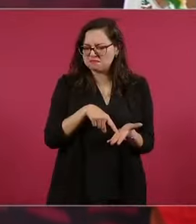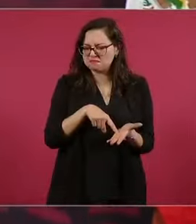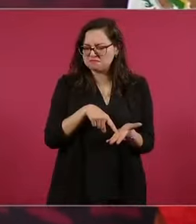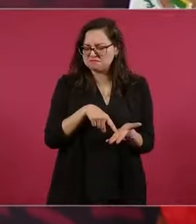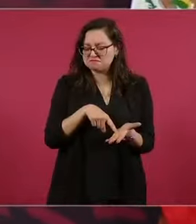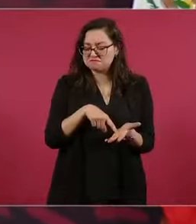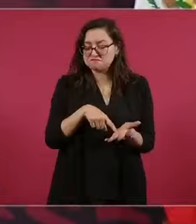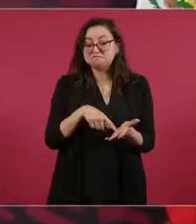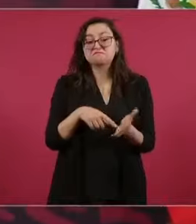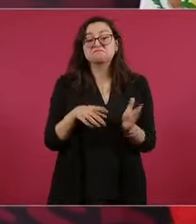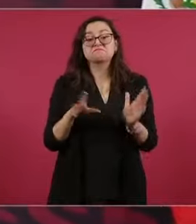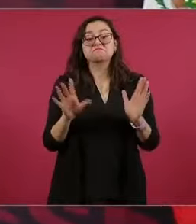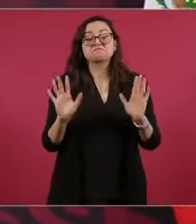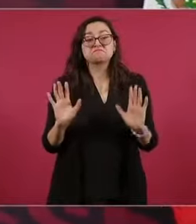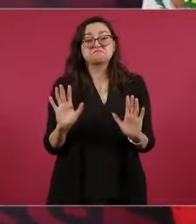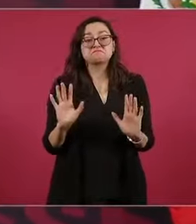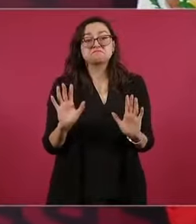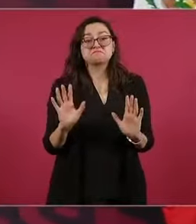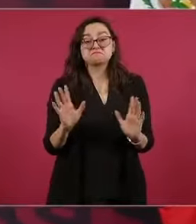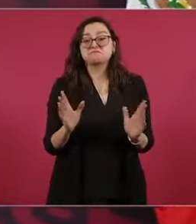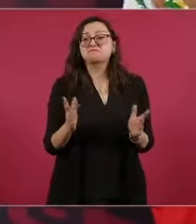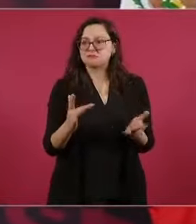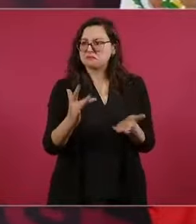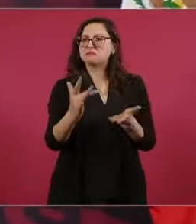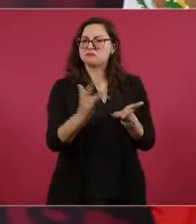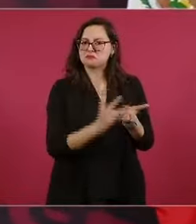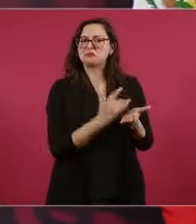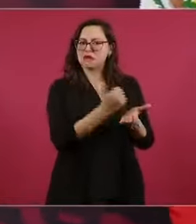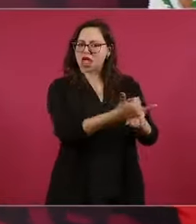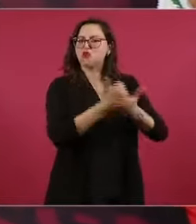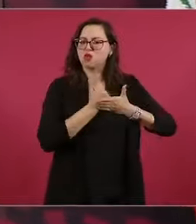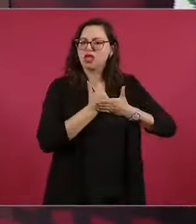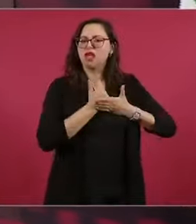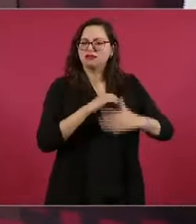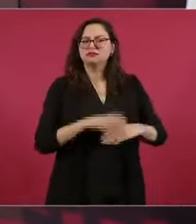diría yo que políticamente nos conviene,